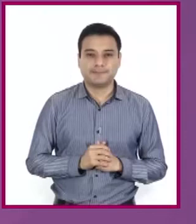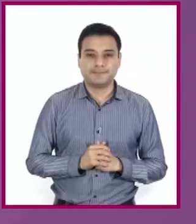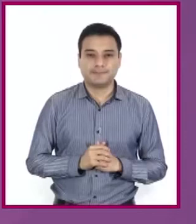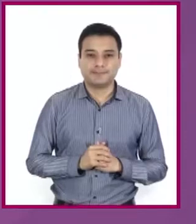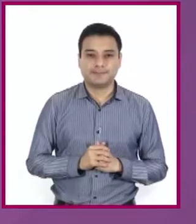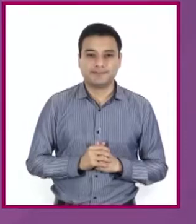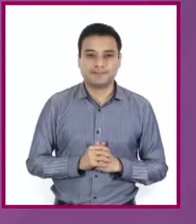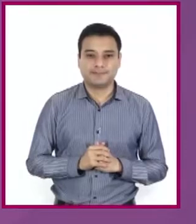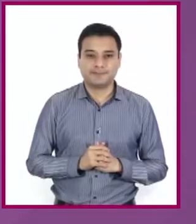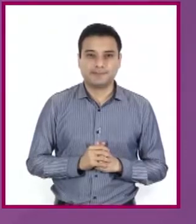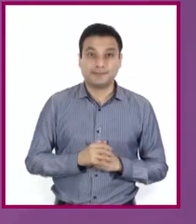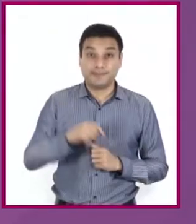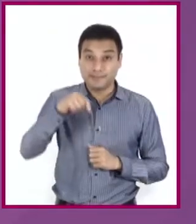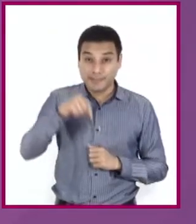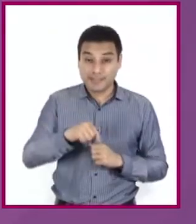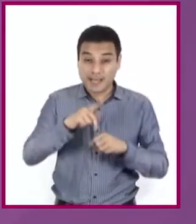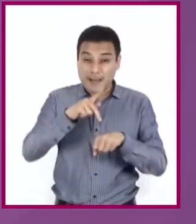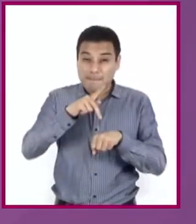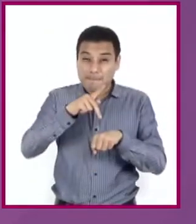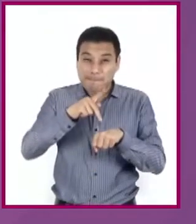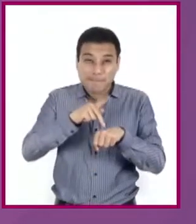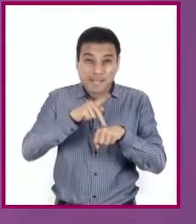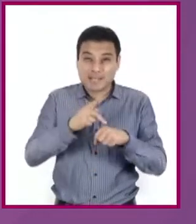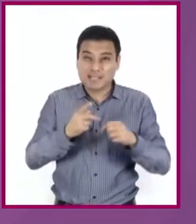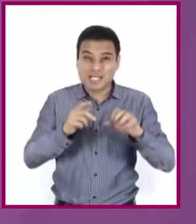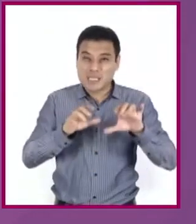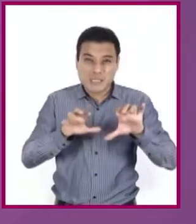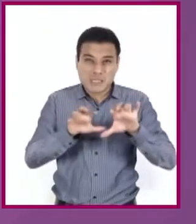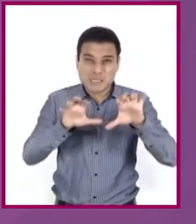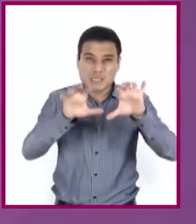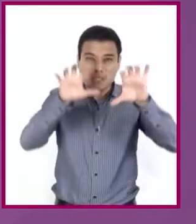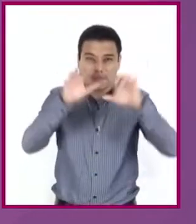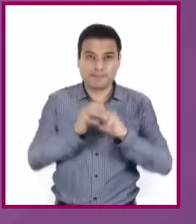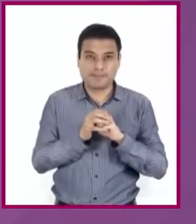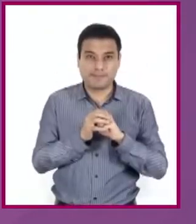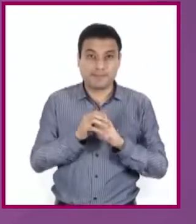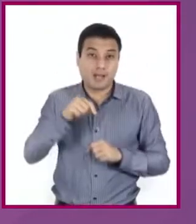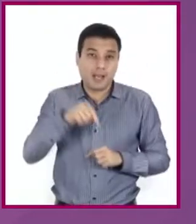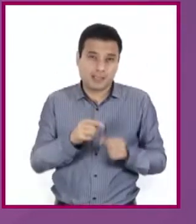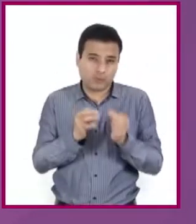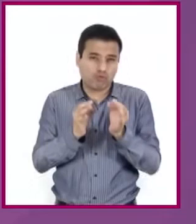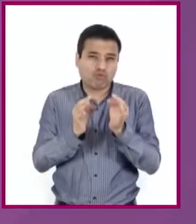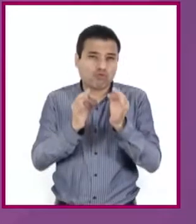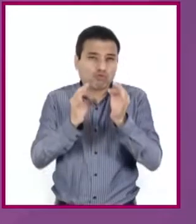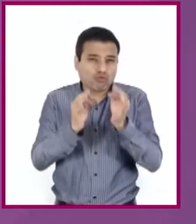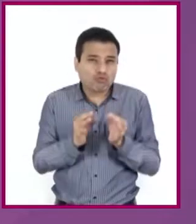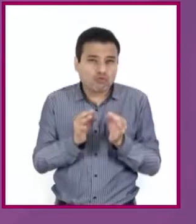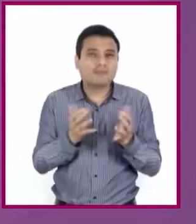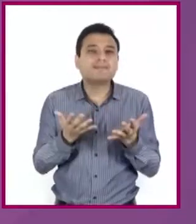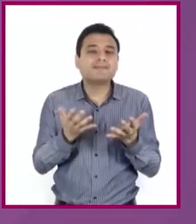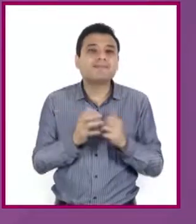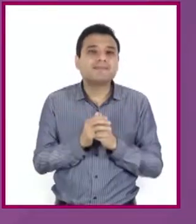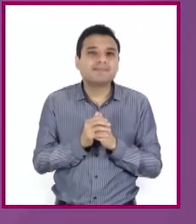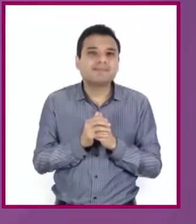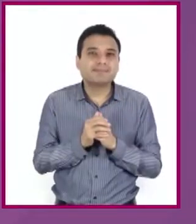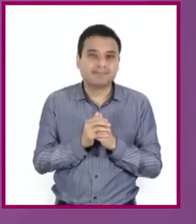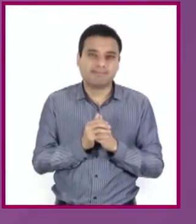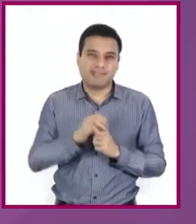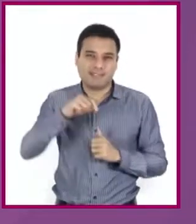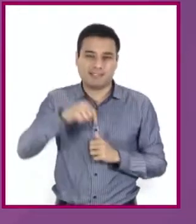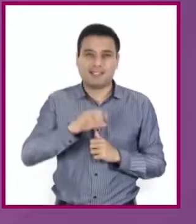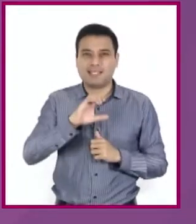Esta es la cortina de roca más grande del mundo y está aquí, en la central hidroeléctrica Manuel Moreno Torres Chicoacén.